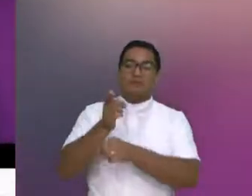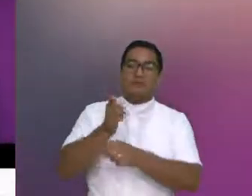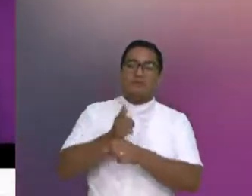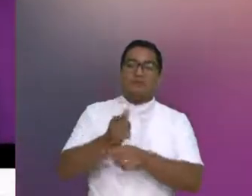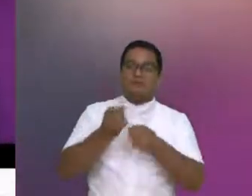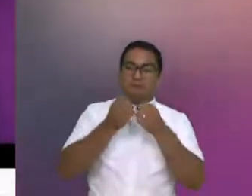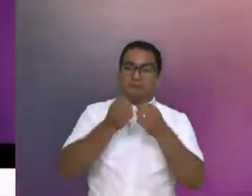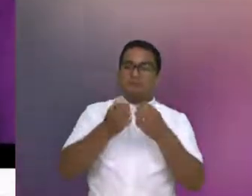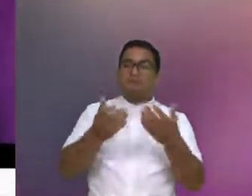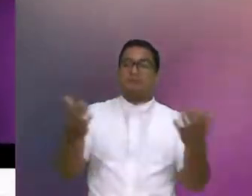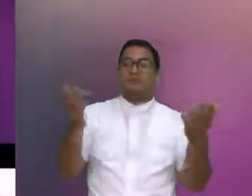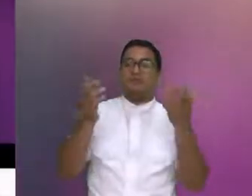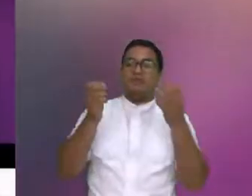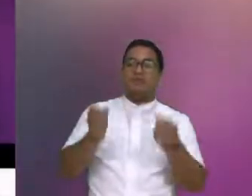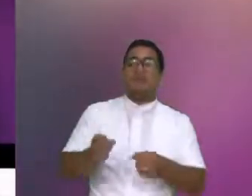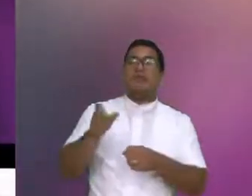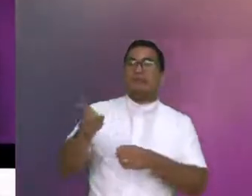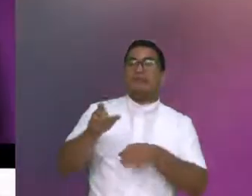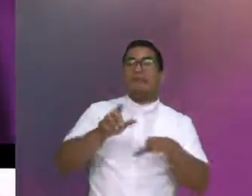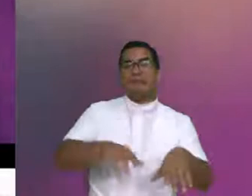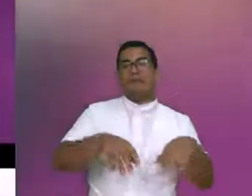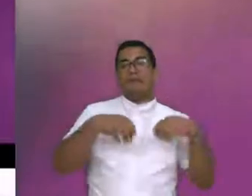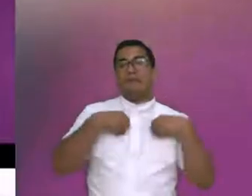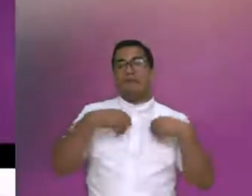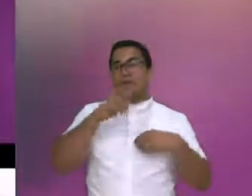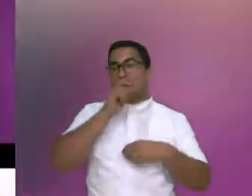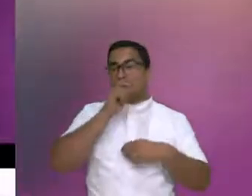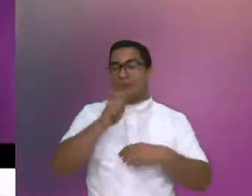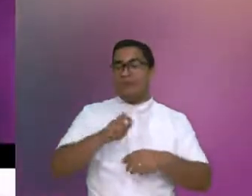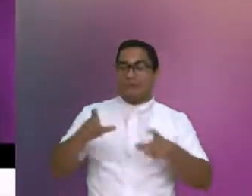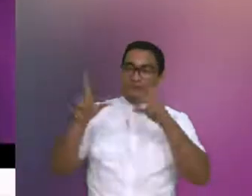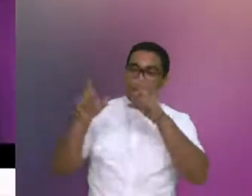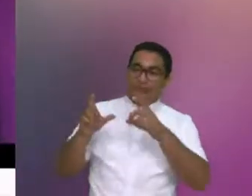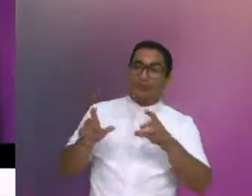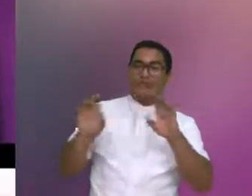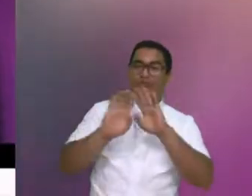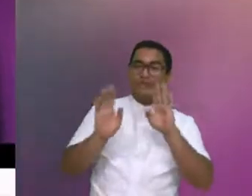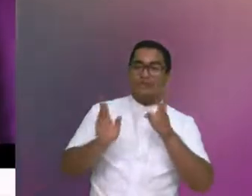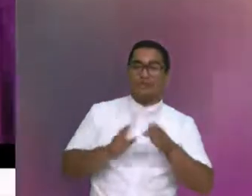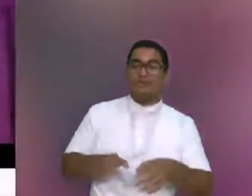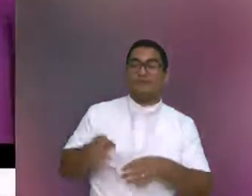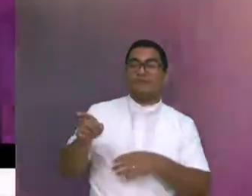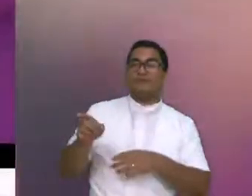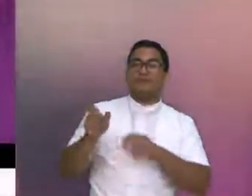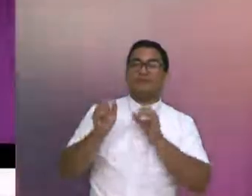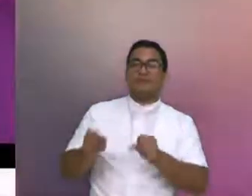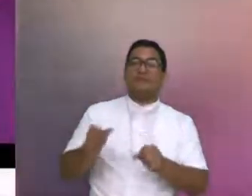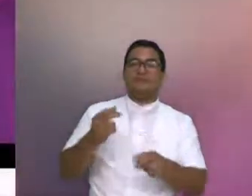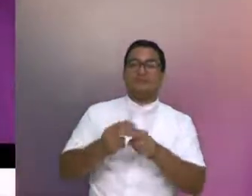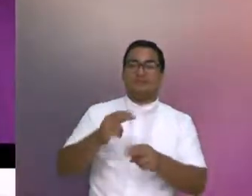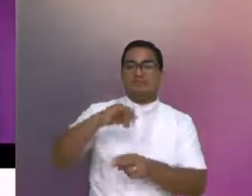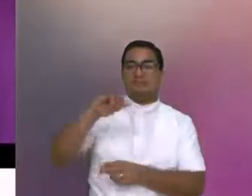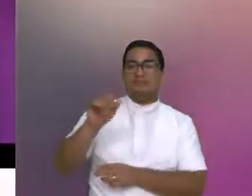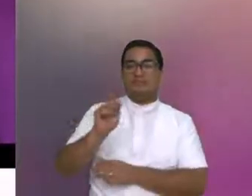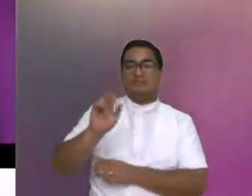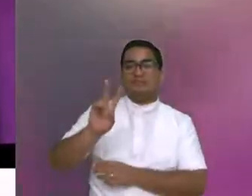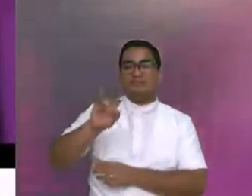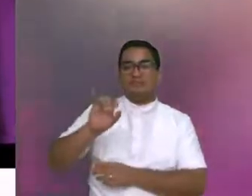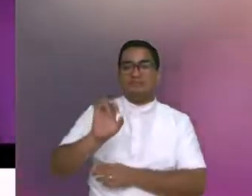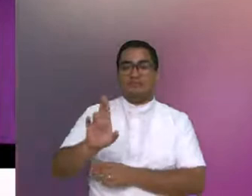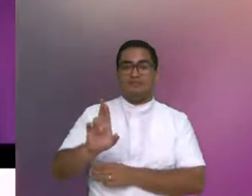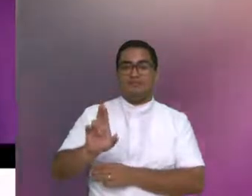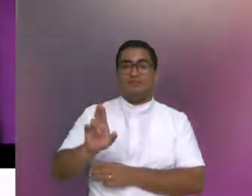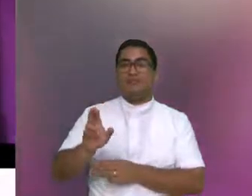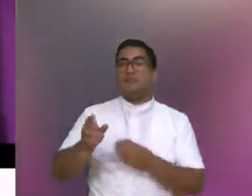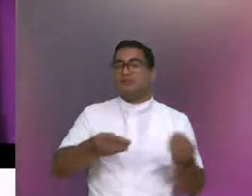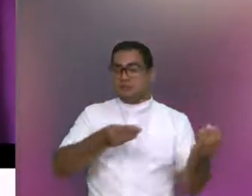sociales, ese varón admite que le gusta hacer fotografías a muchachas. El sujeto, identificado como Javier Macías, fue entregado